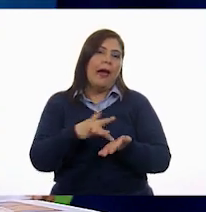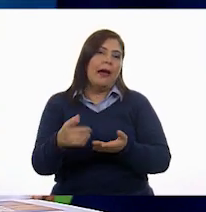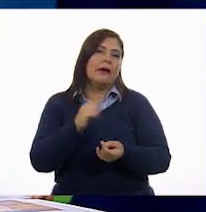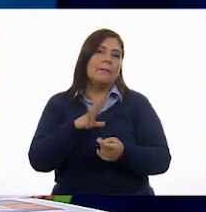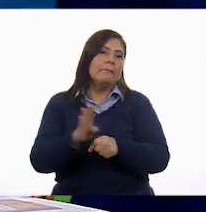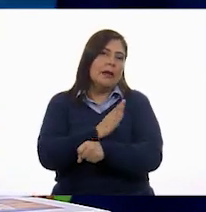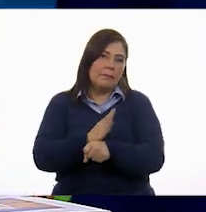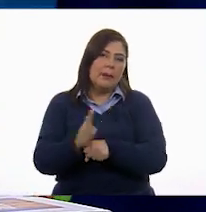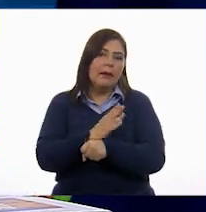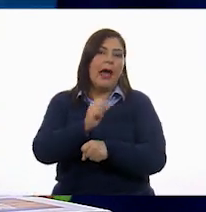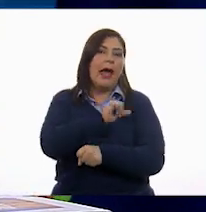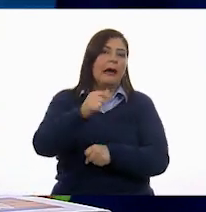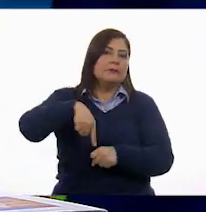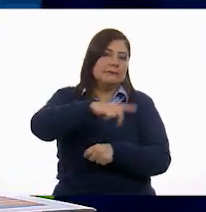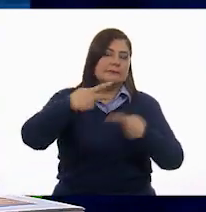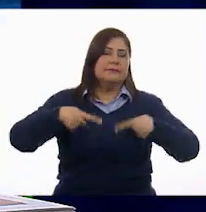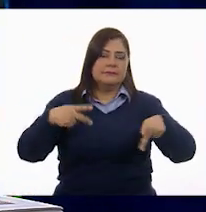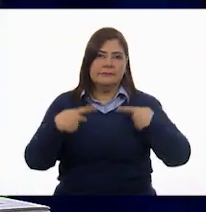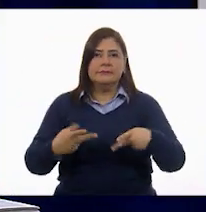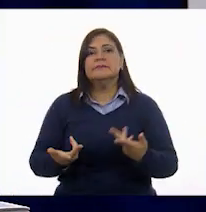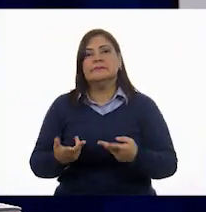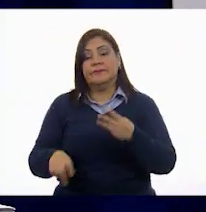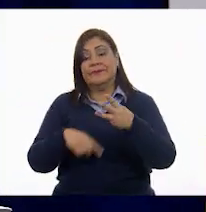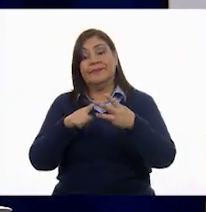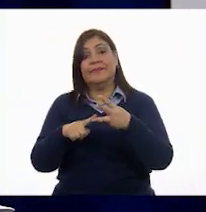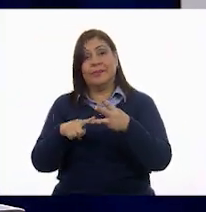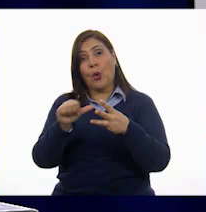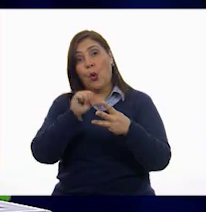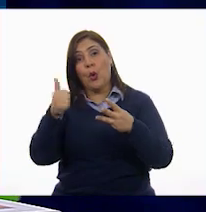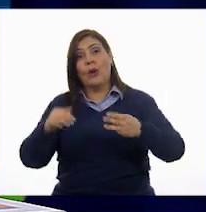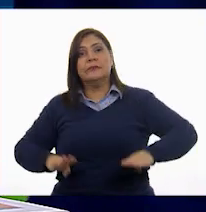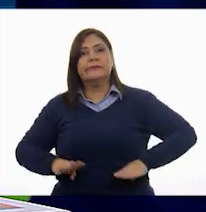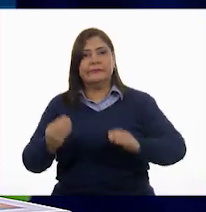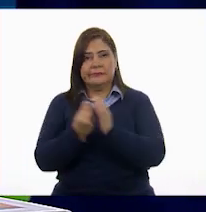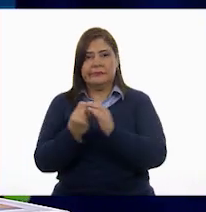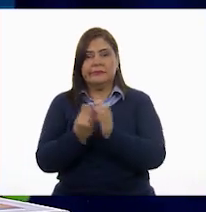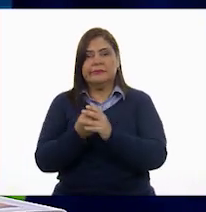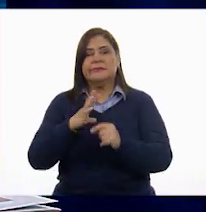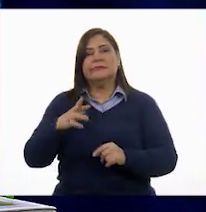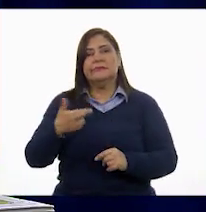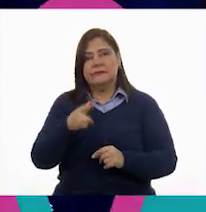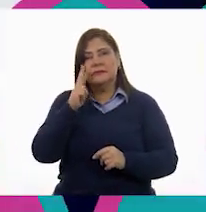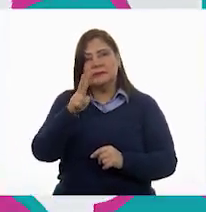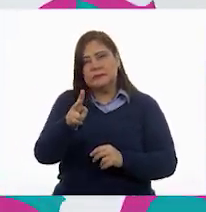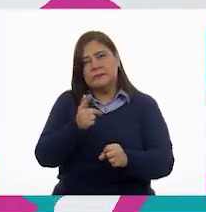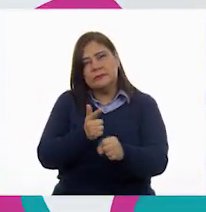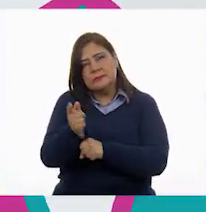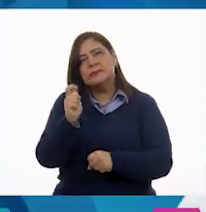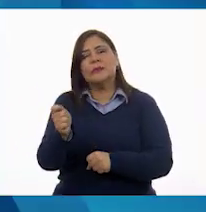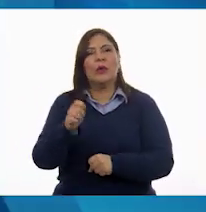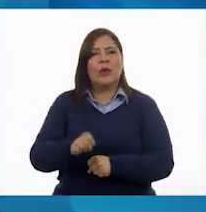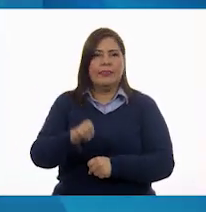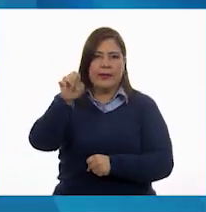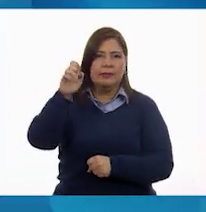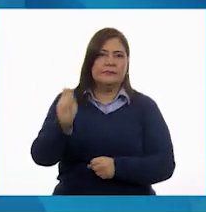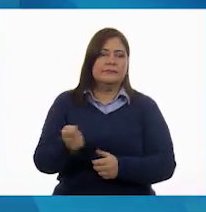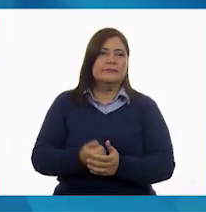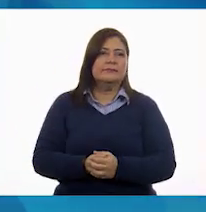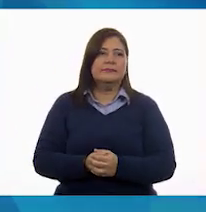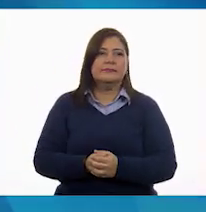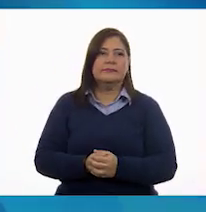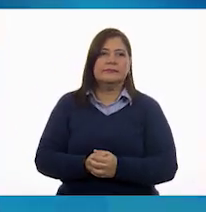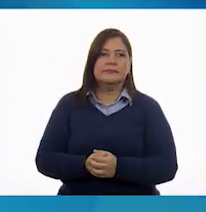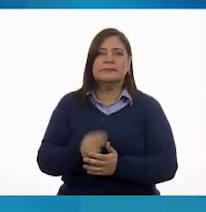al ser humano, ¿no? Sí. Y tenemos el tercer tipo de ríos que podemos distinguir por su edad, que es el